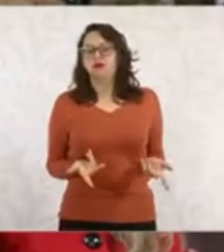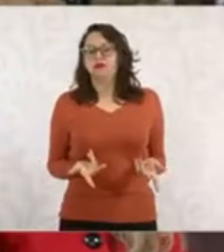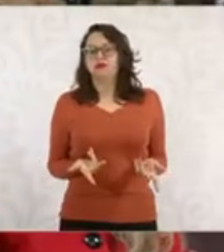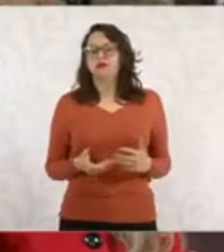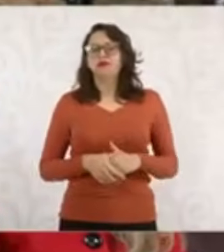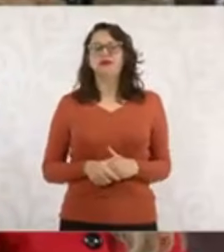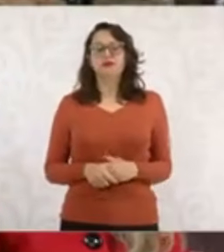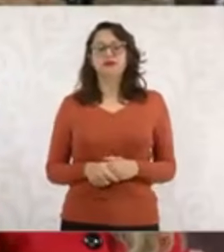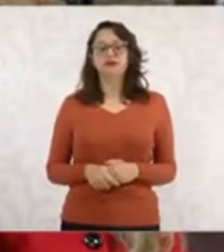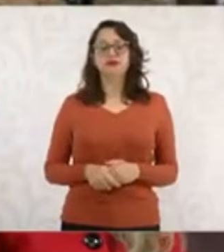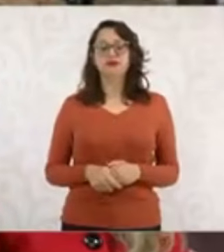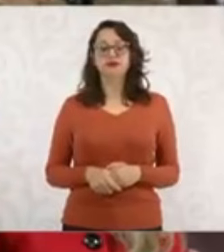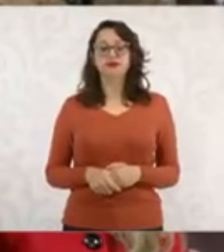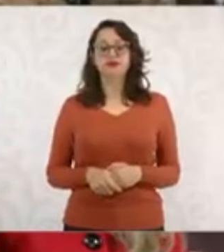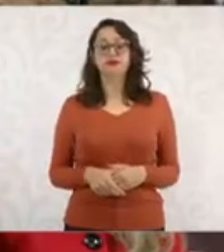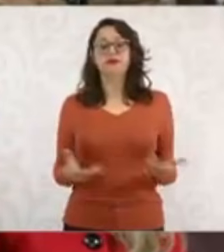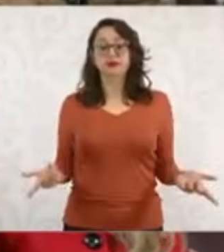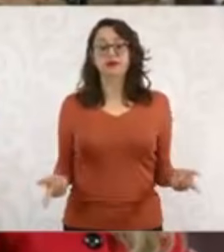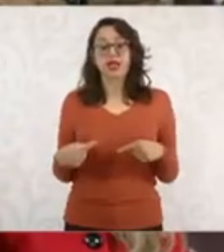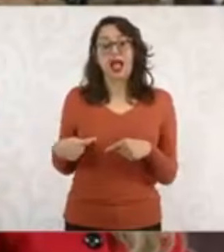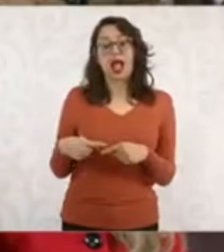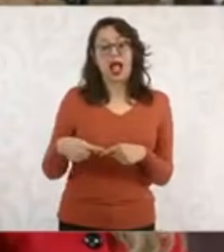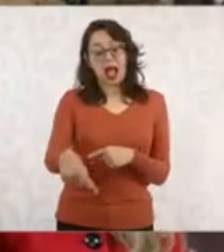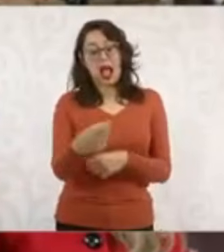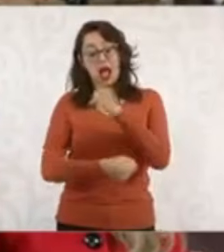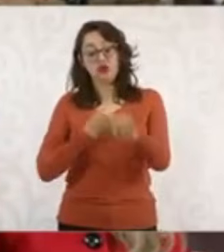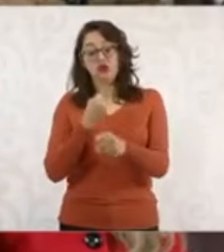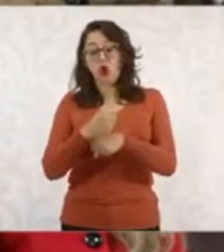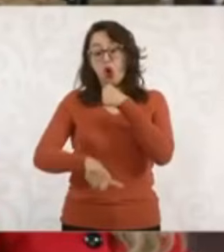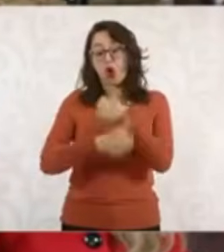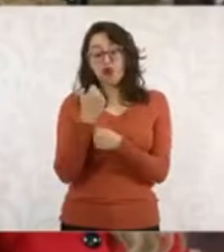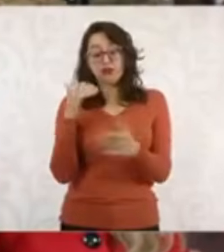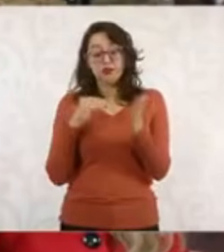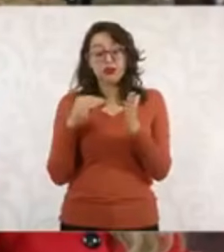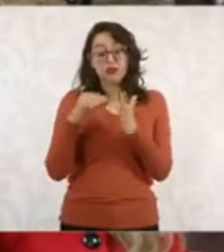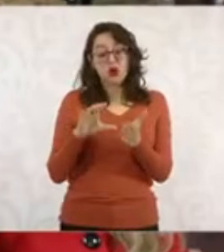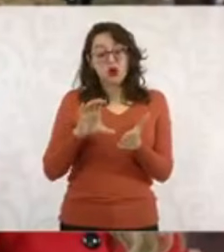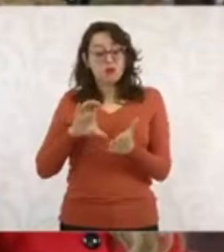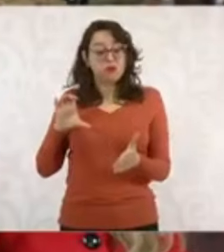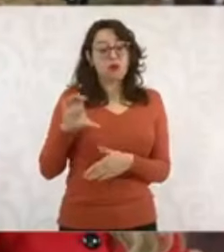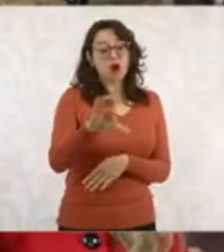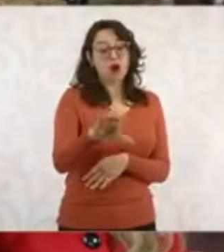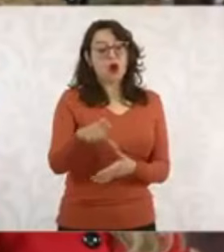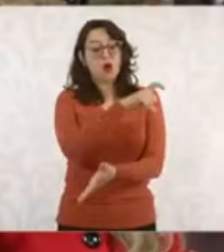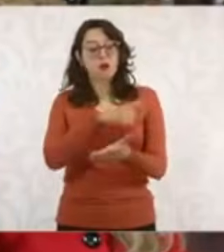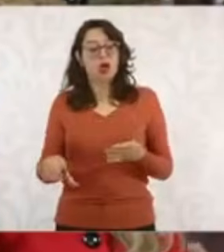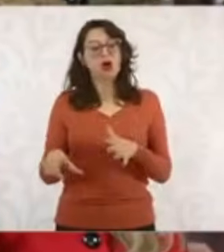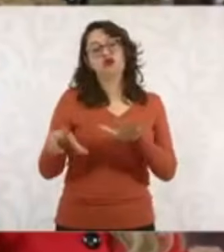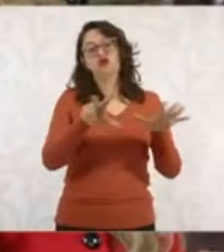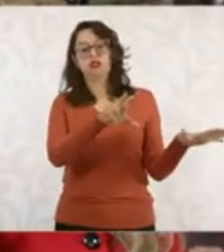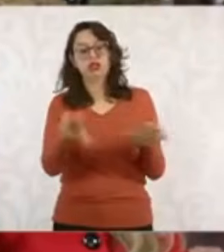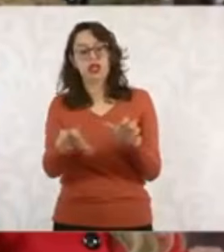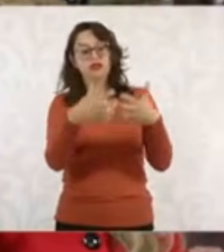es la importancia de que en este año se inviertan más de 11,000 millones en la compra de 816